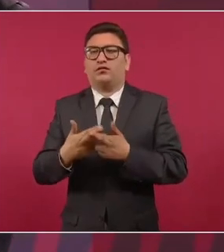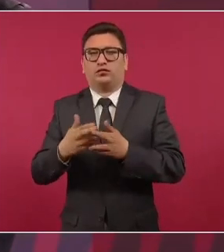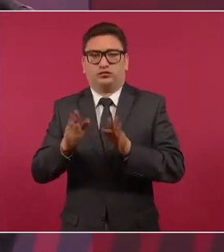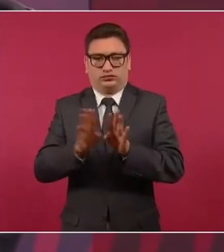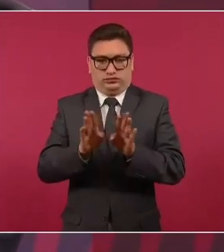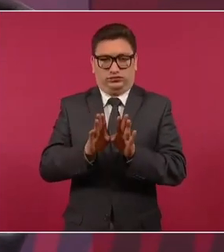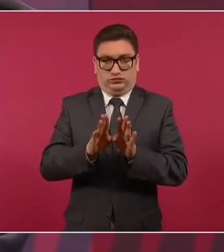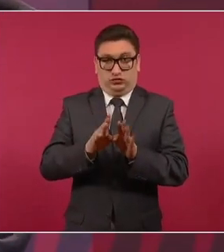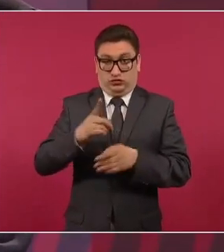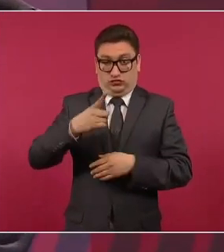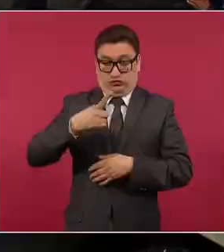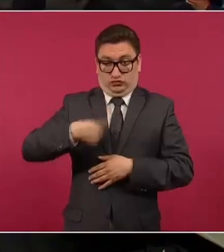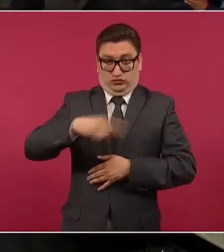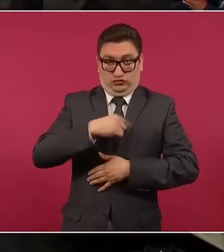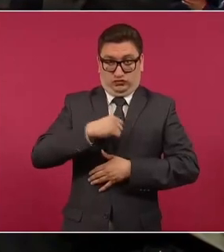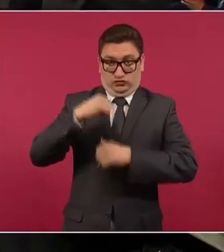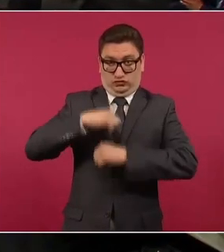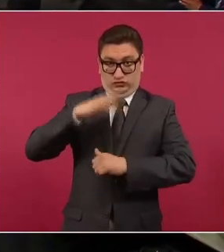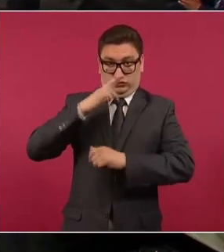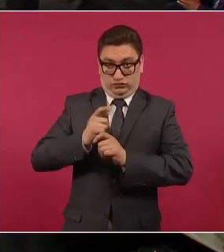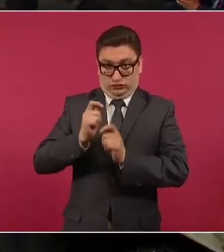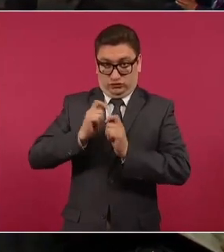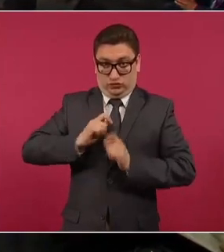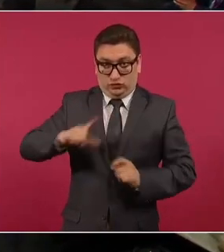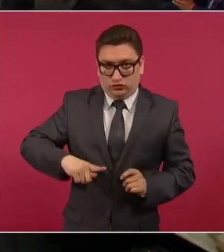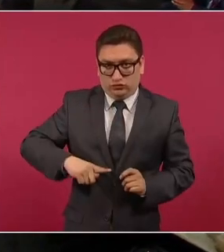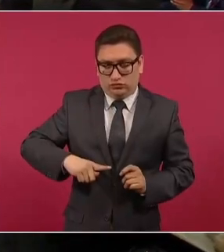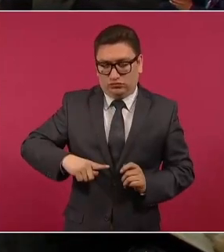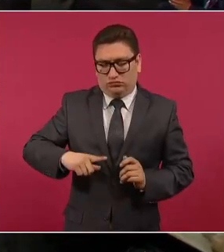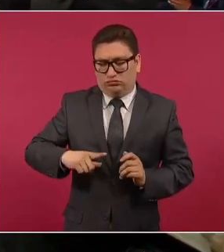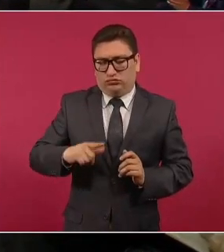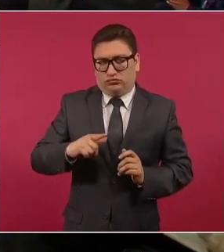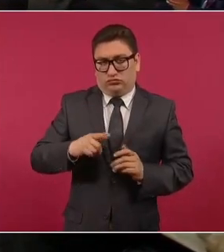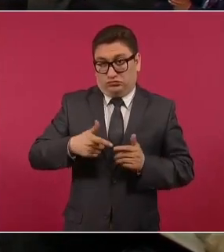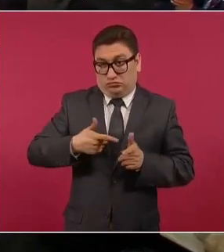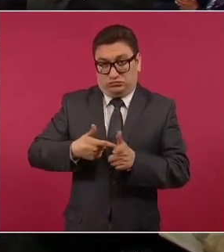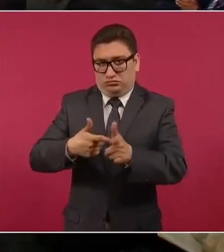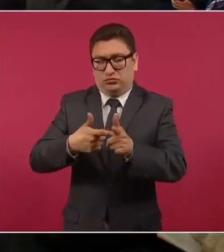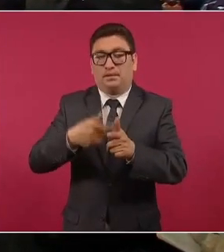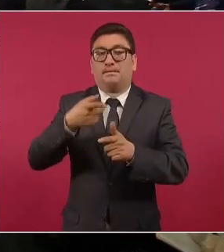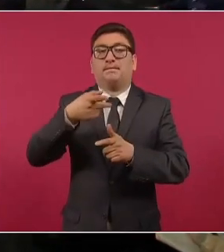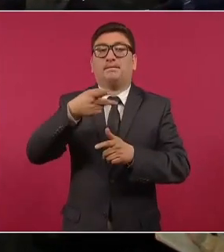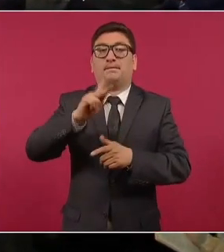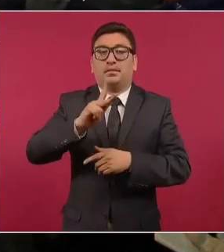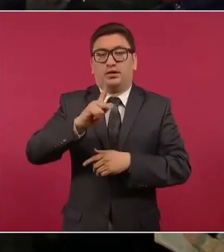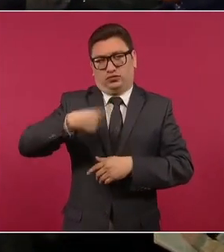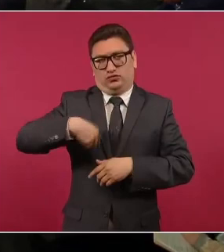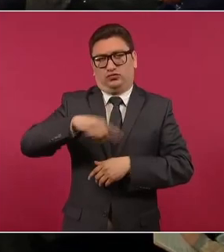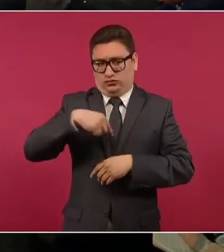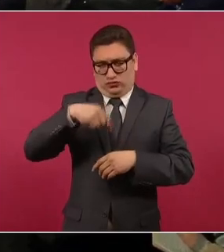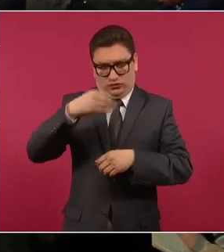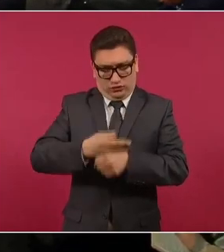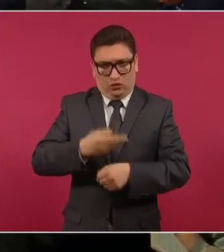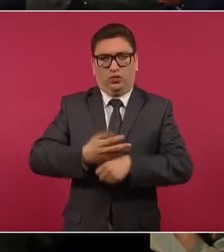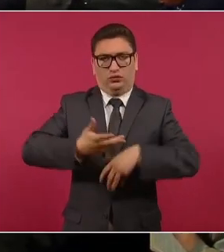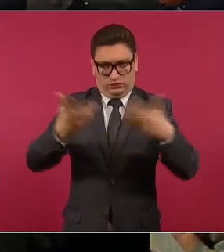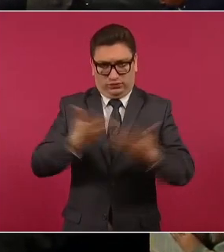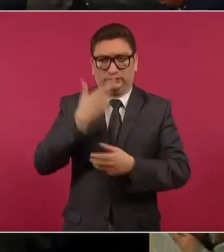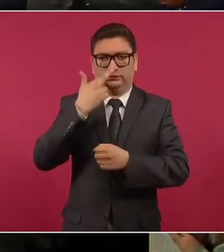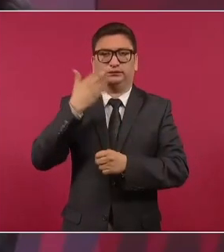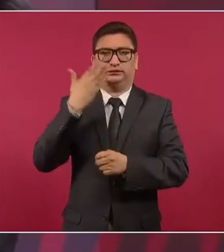estar nosotros en el gobierno, pero tenemos que actuar de manera responsable. Entonces, son